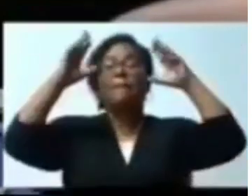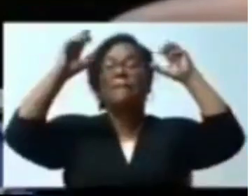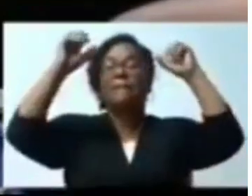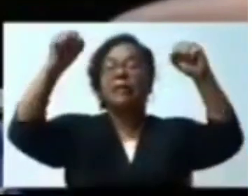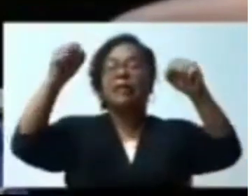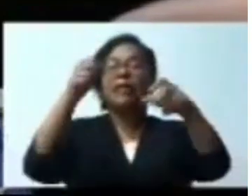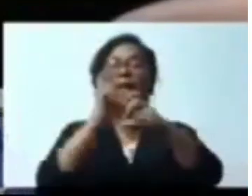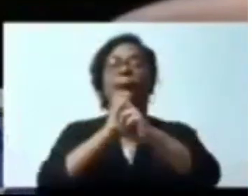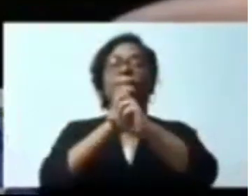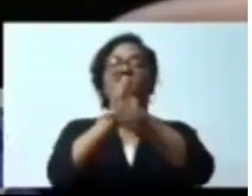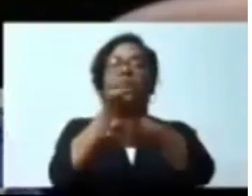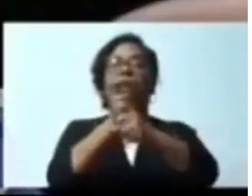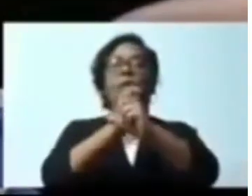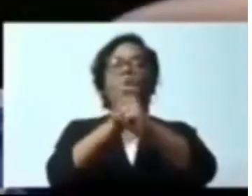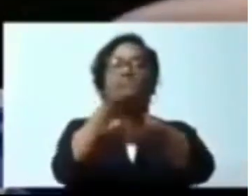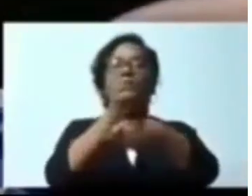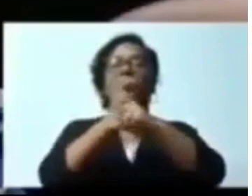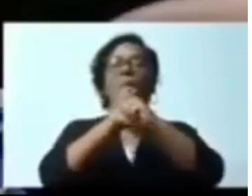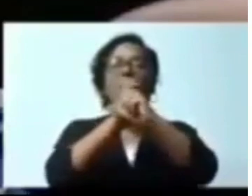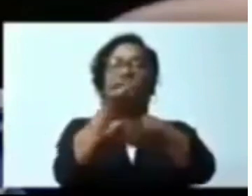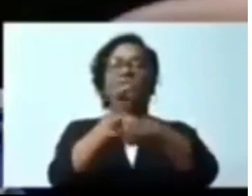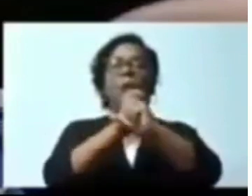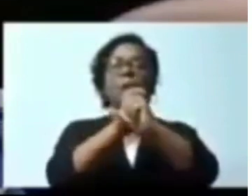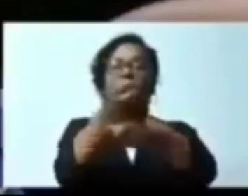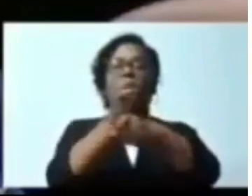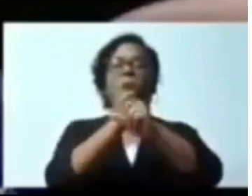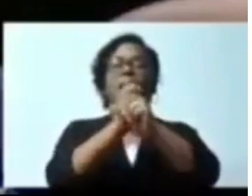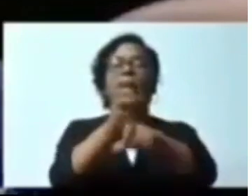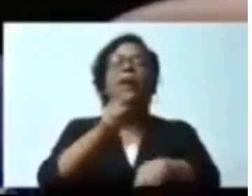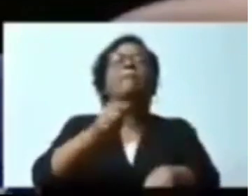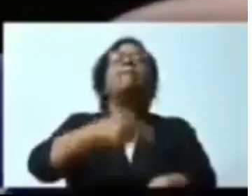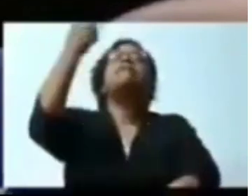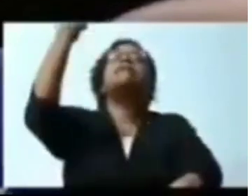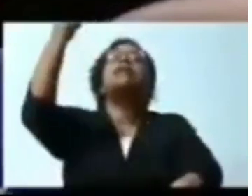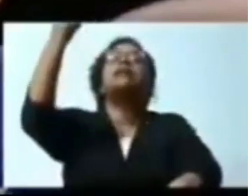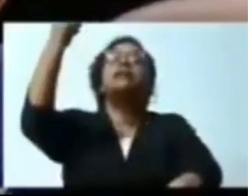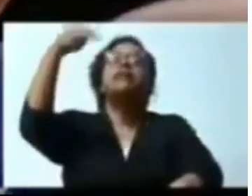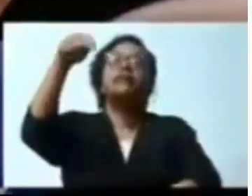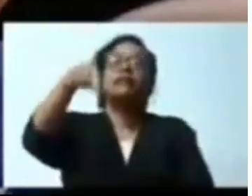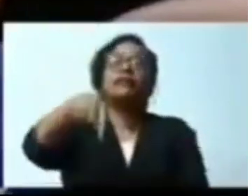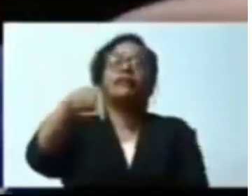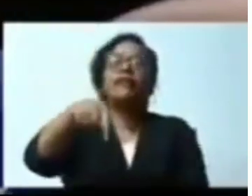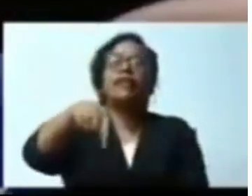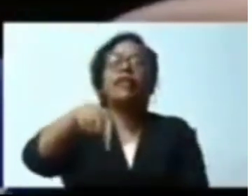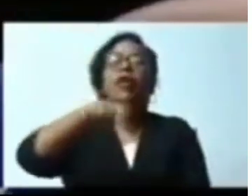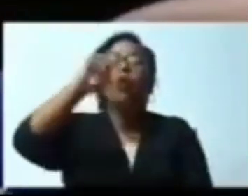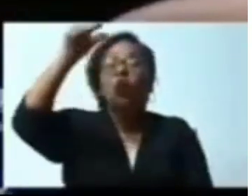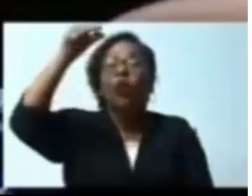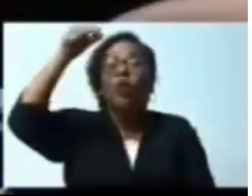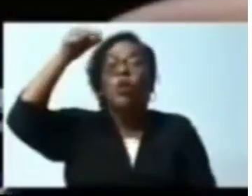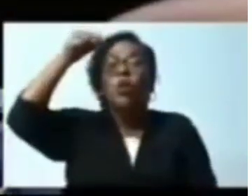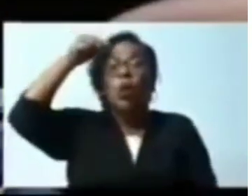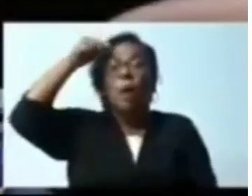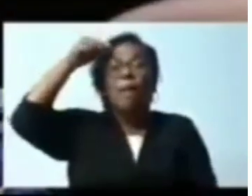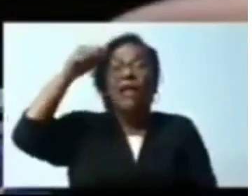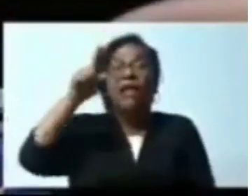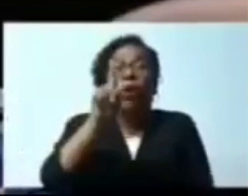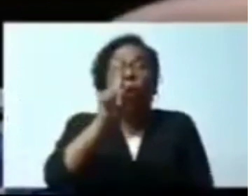nada en 3 años. Por primera vez en la historia de este Congreso Nacional de este país, un gobierno en menos de toma